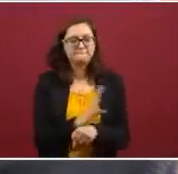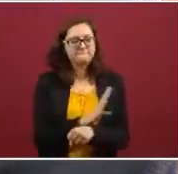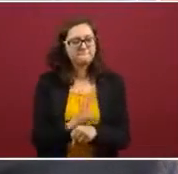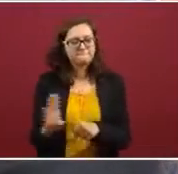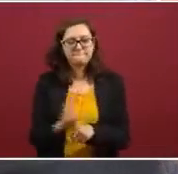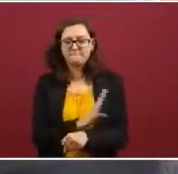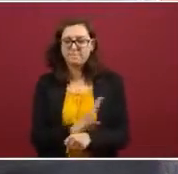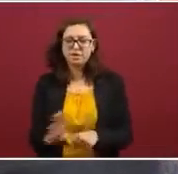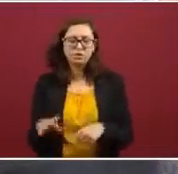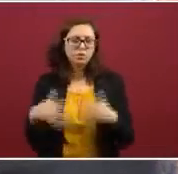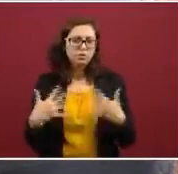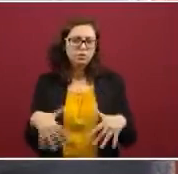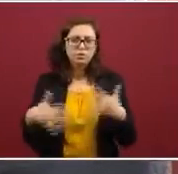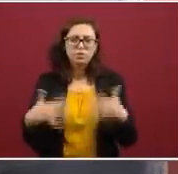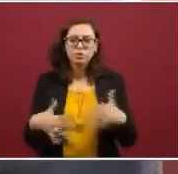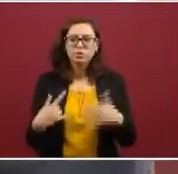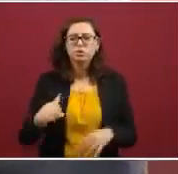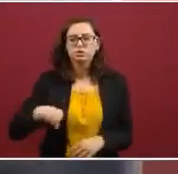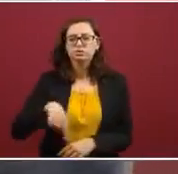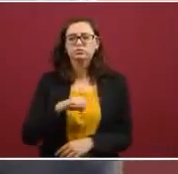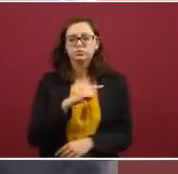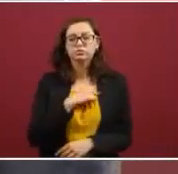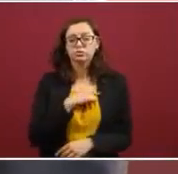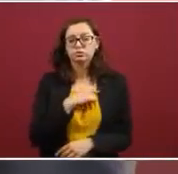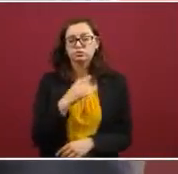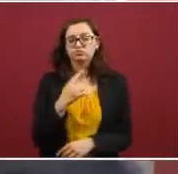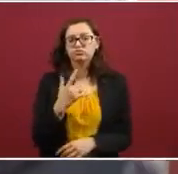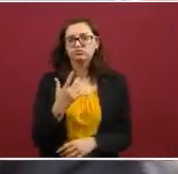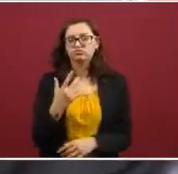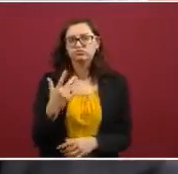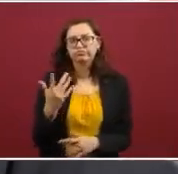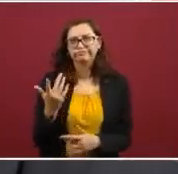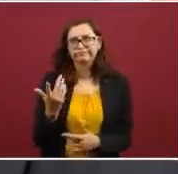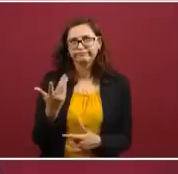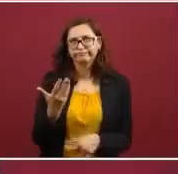que tenemos, que es lo que nos da